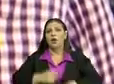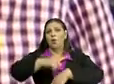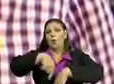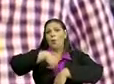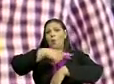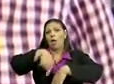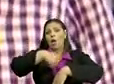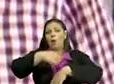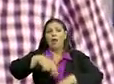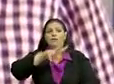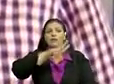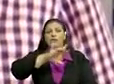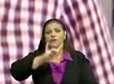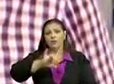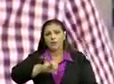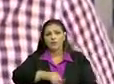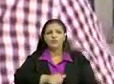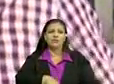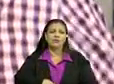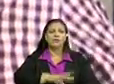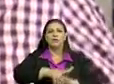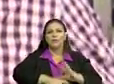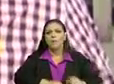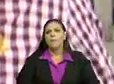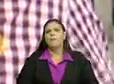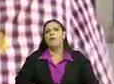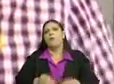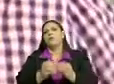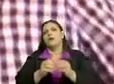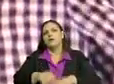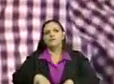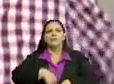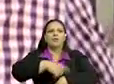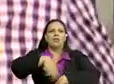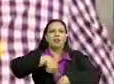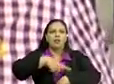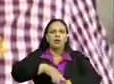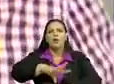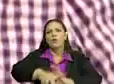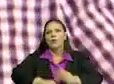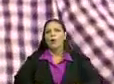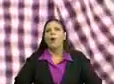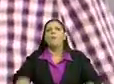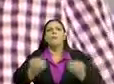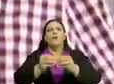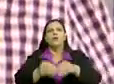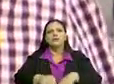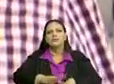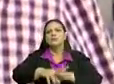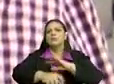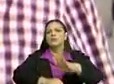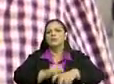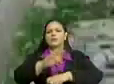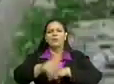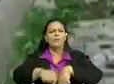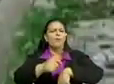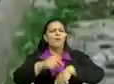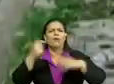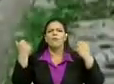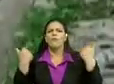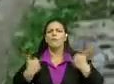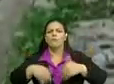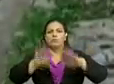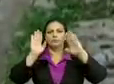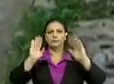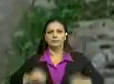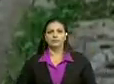dos días, roba. Yo como morador, robaron al vecino, robaron a la señorita en la esquina, es a cualquier hora. Por ello,